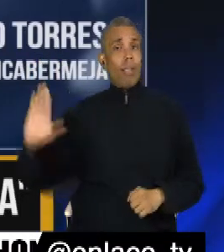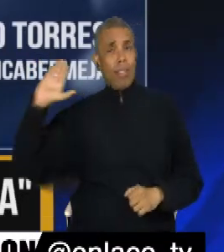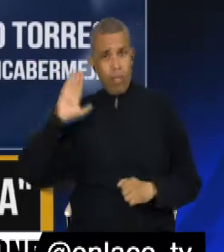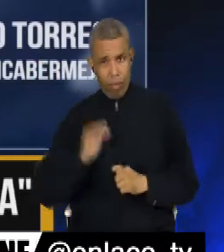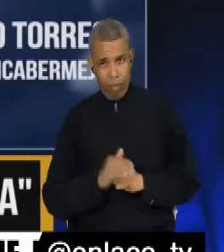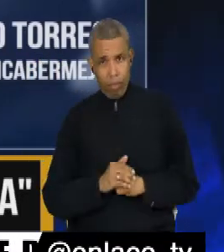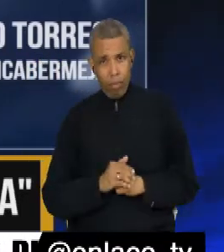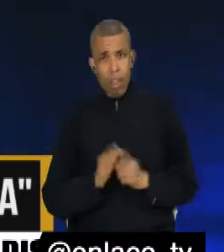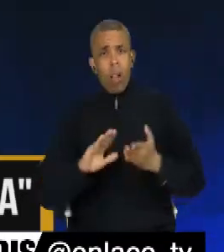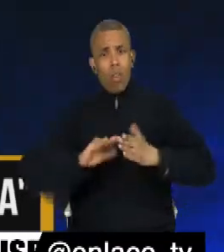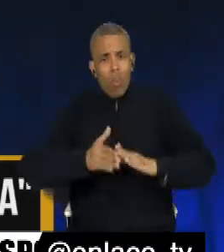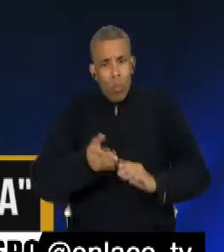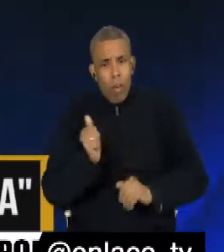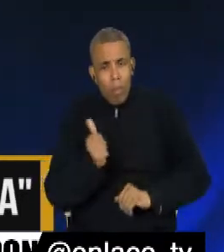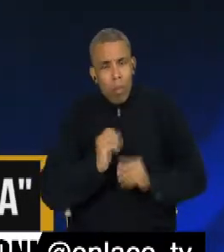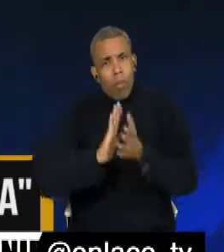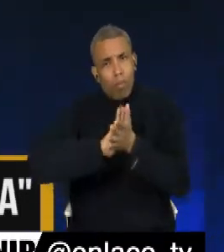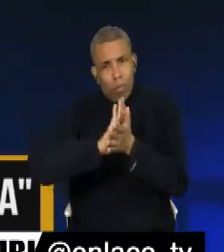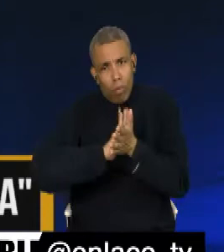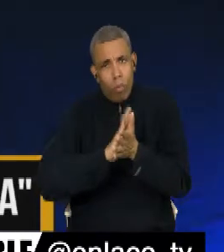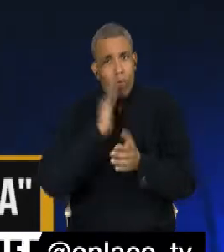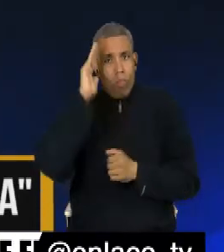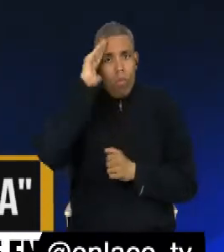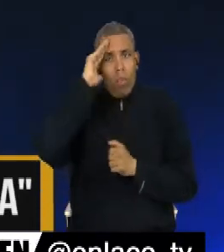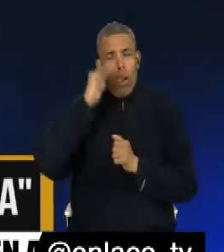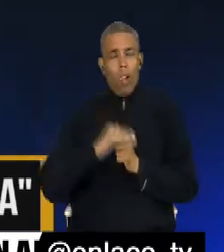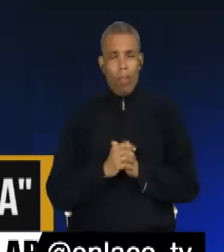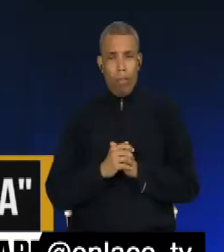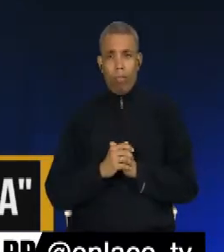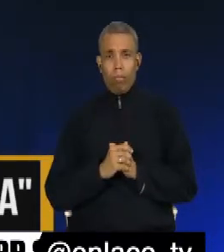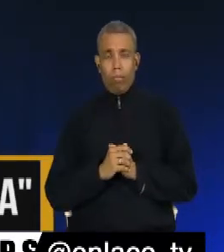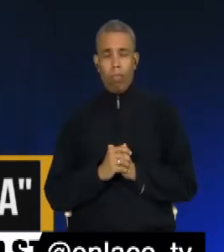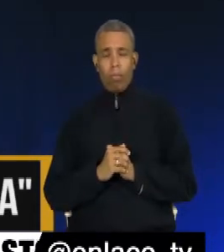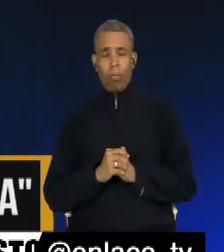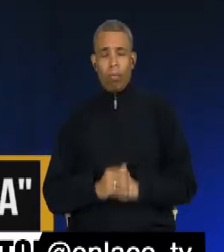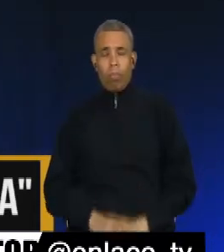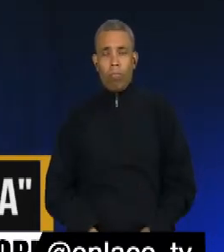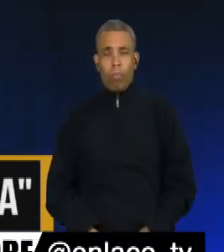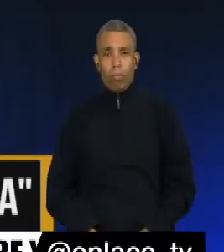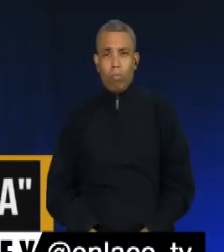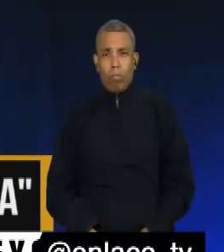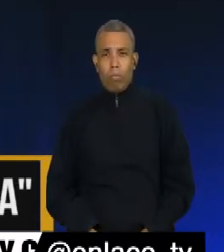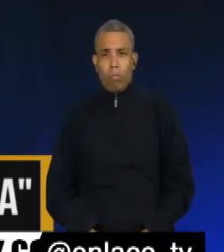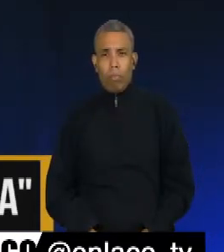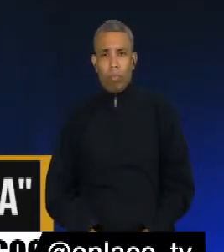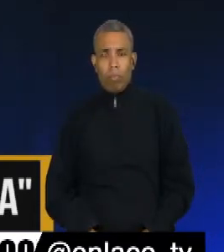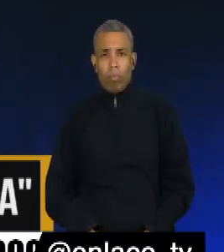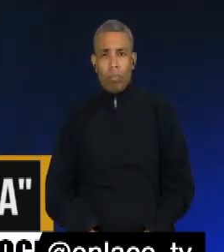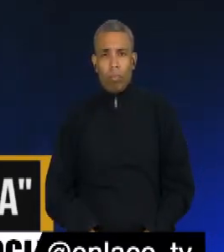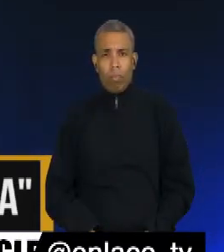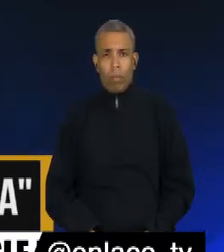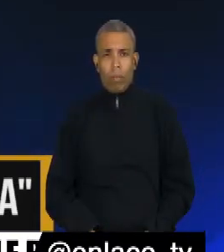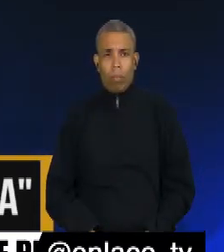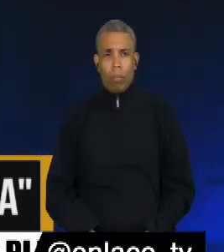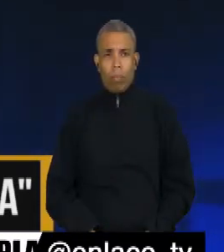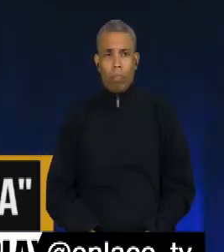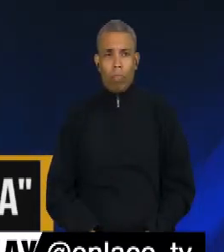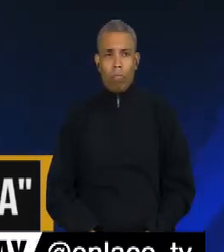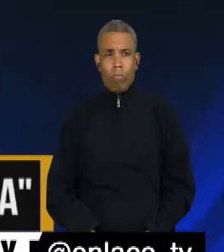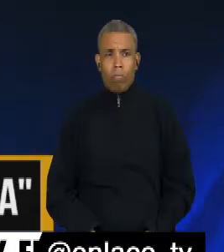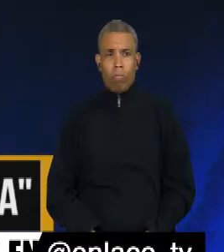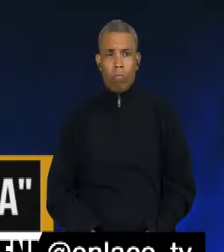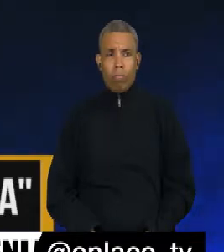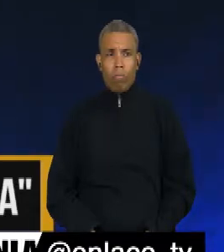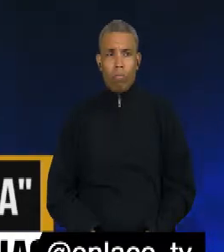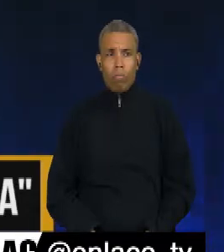alguna situación de pánico. El cuidado que deben de tener, ninguna agremiación, ningún tema de presidentes de junta,